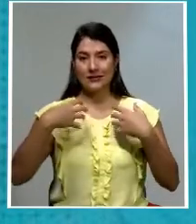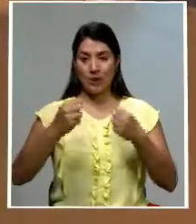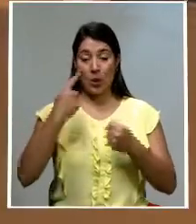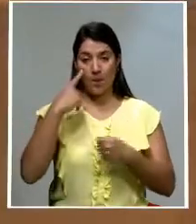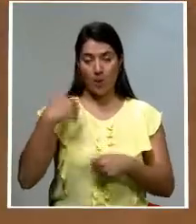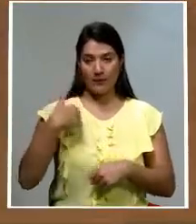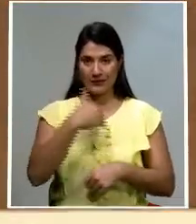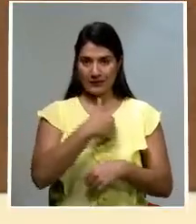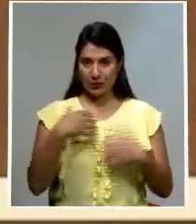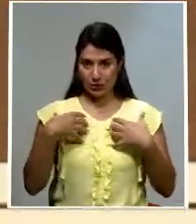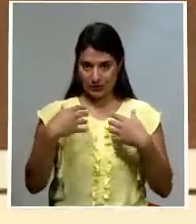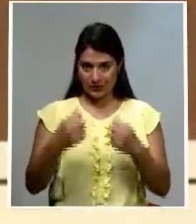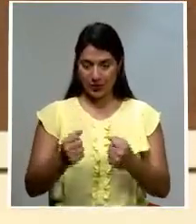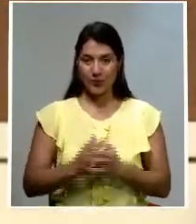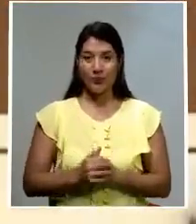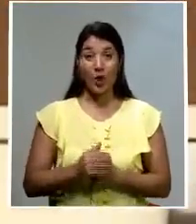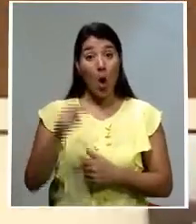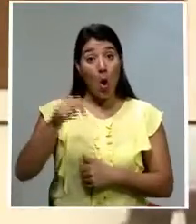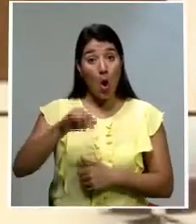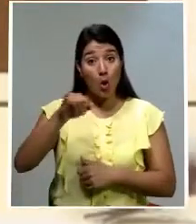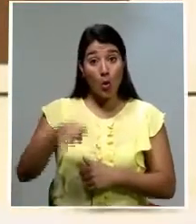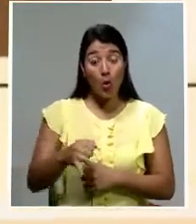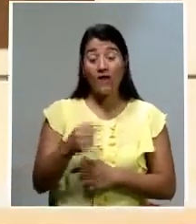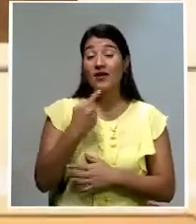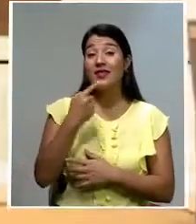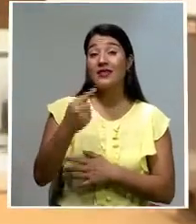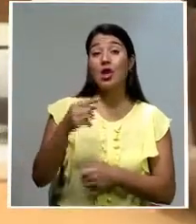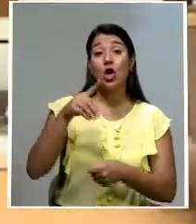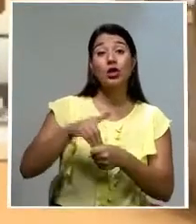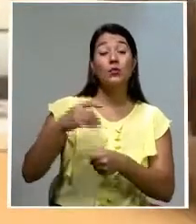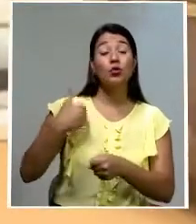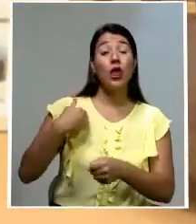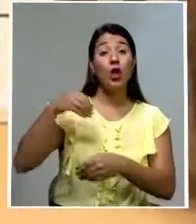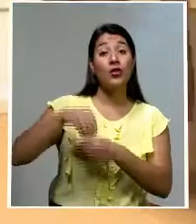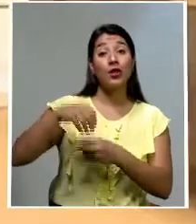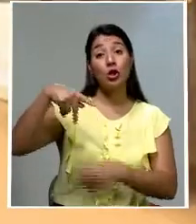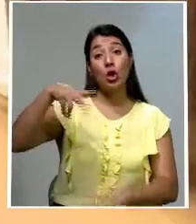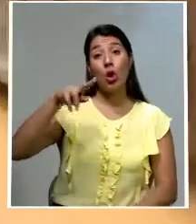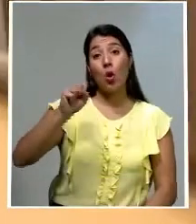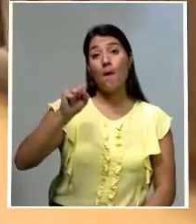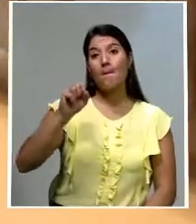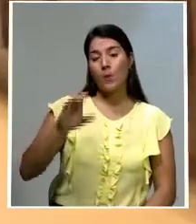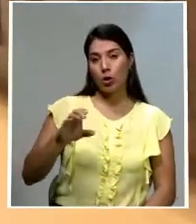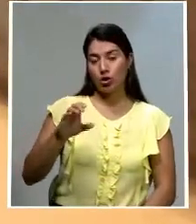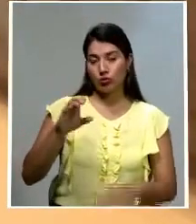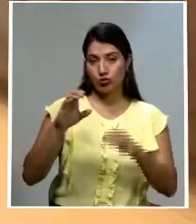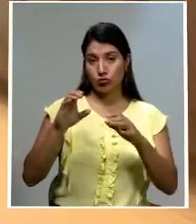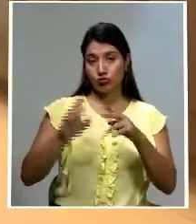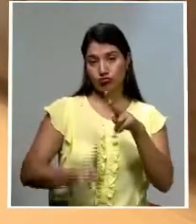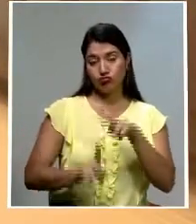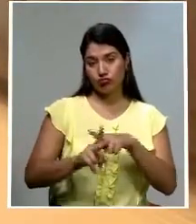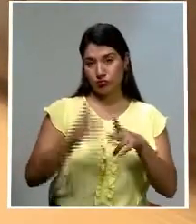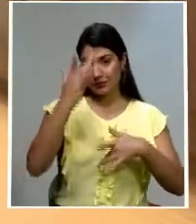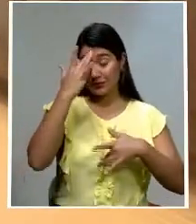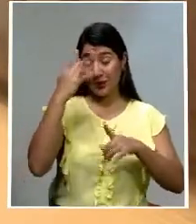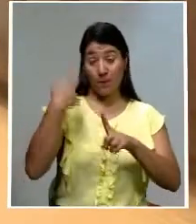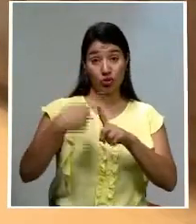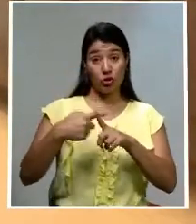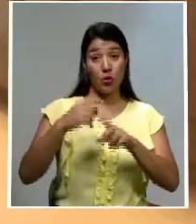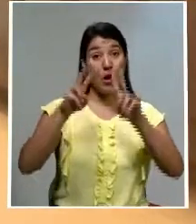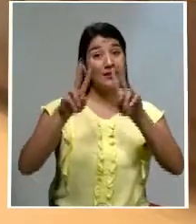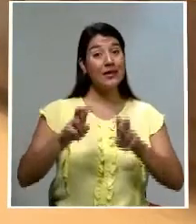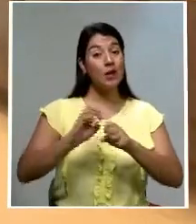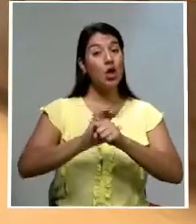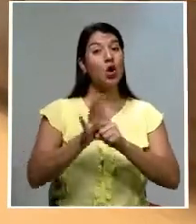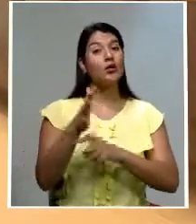Salud. Así confirmaba este jueves la diputada social cristiana que había dado positivo a la prueba de COVID-19, lo que provocó